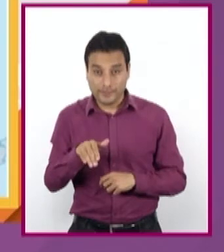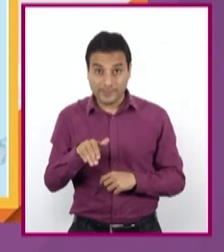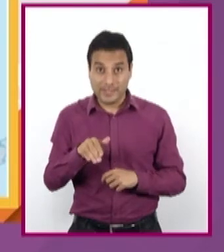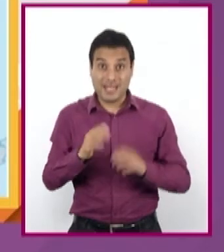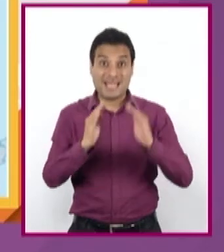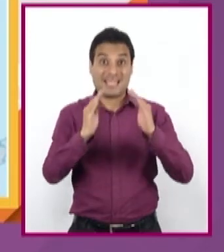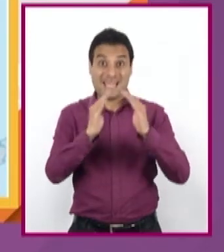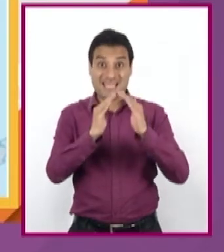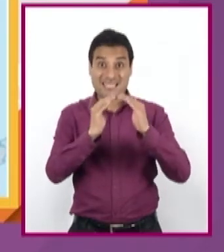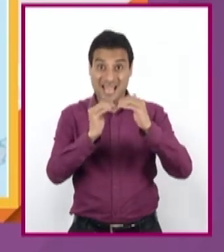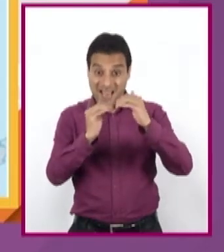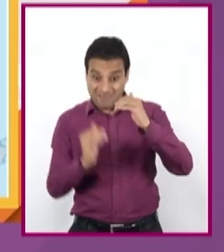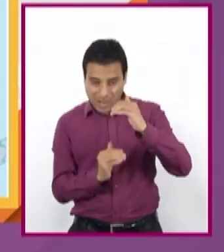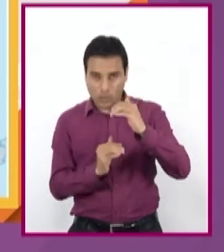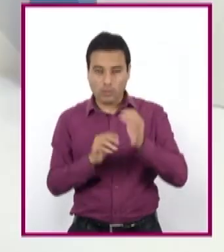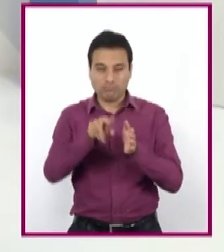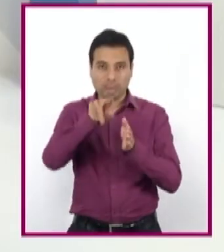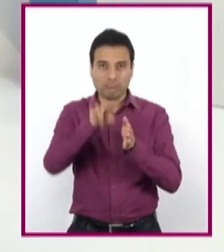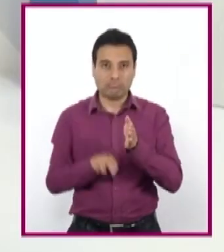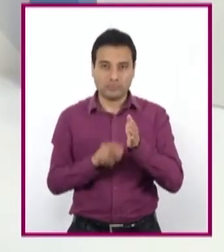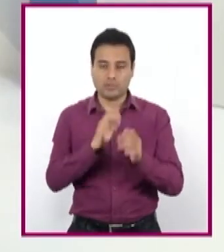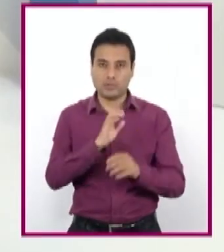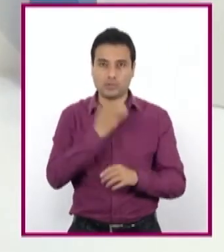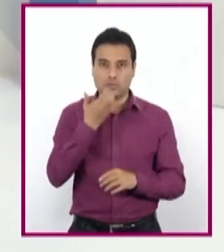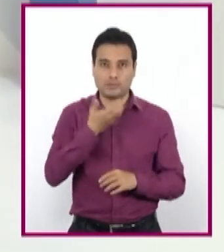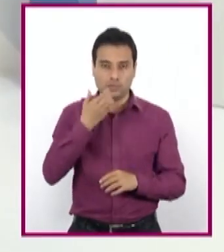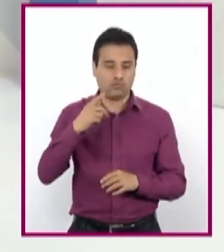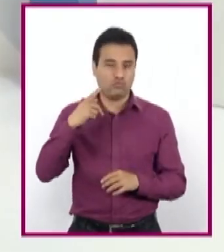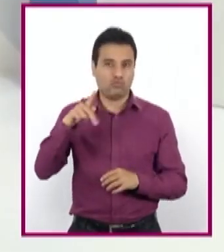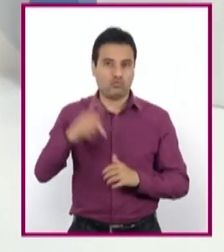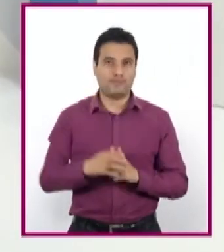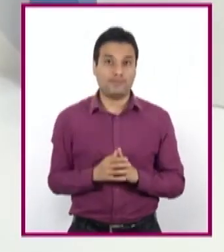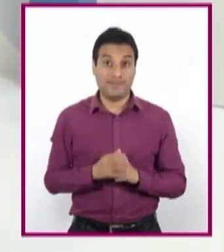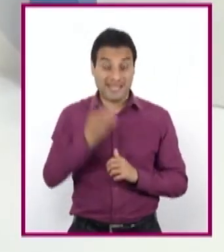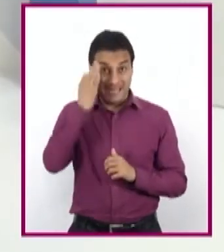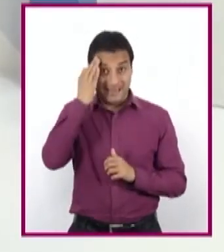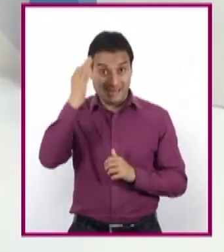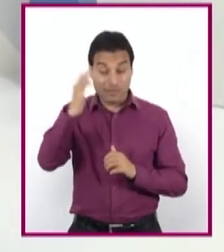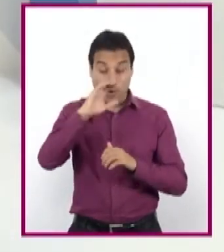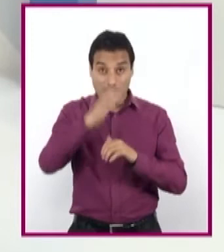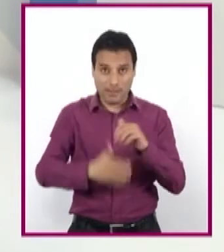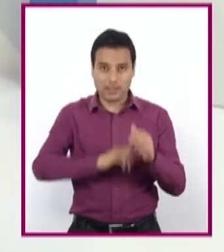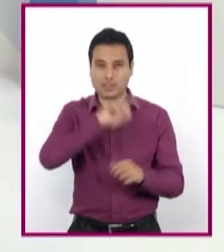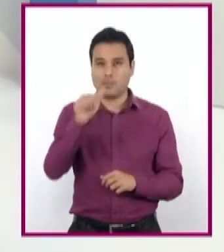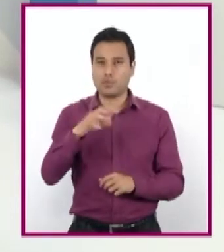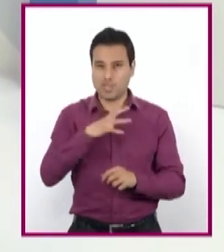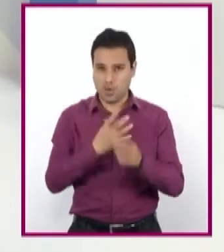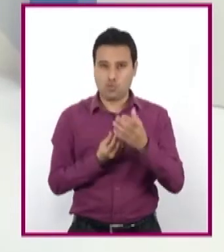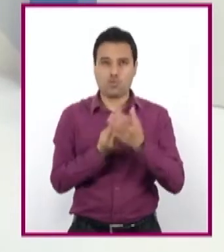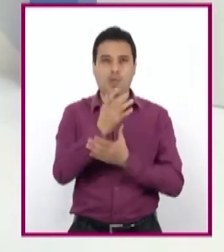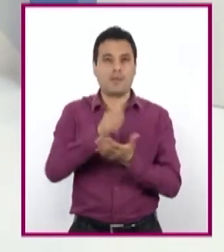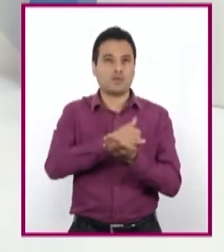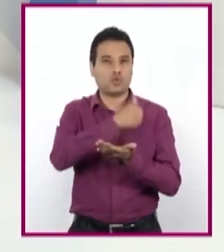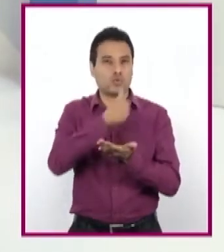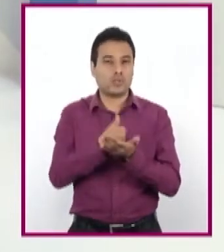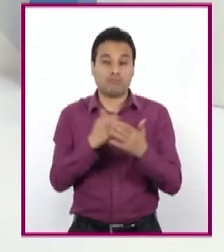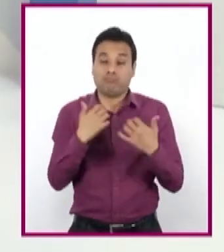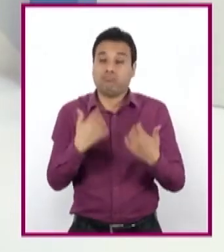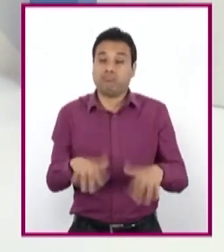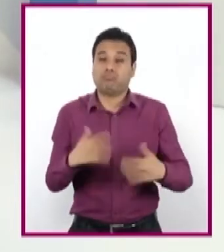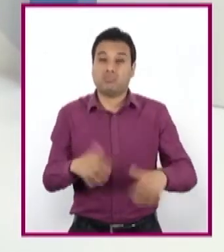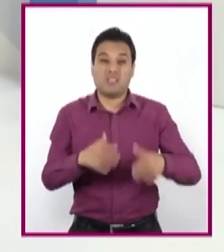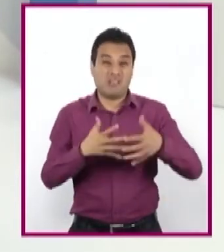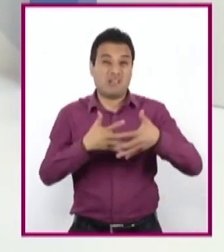llamadas formaciones troncocónicas. Al final de este periodo, surgiría un centro ceremonial de grandes dimensiones, de